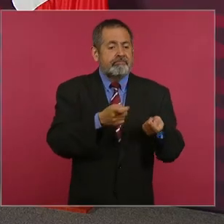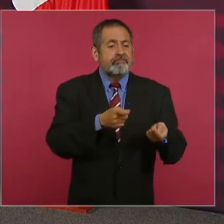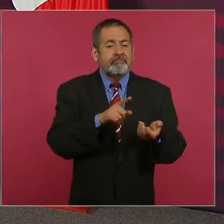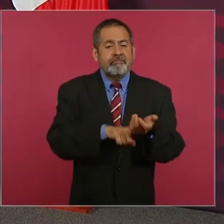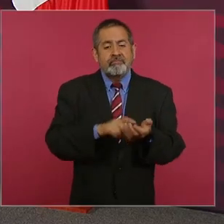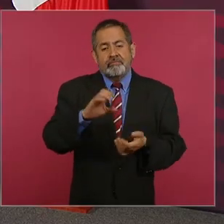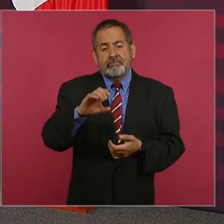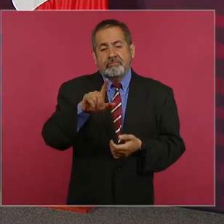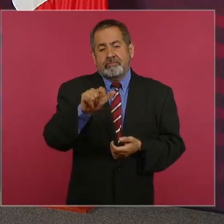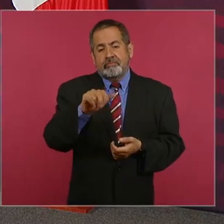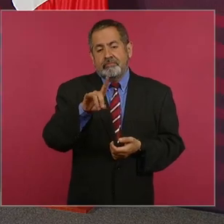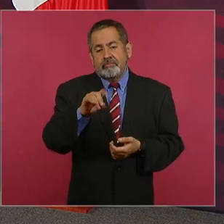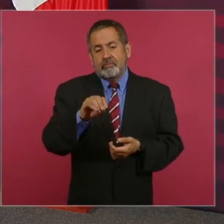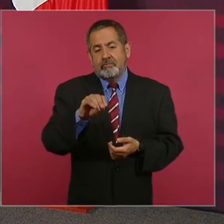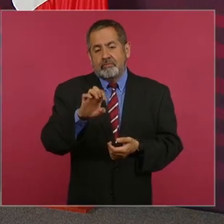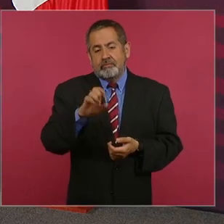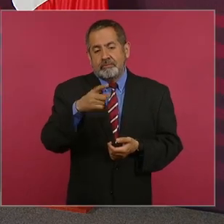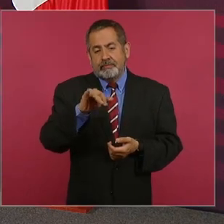X. González